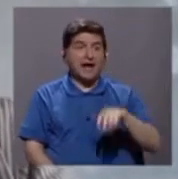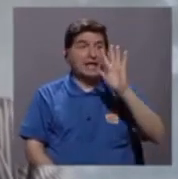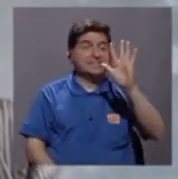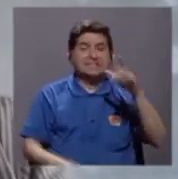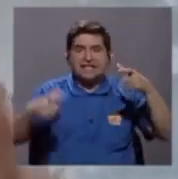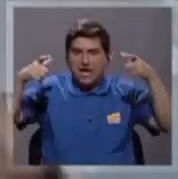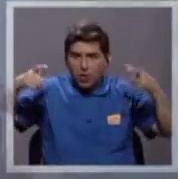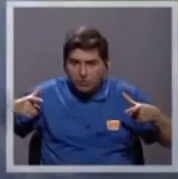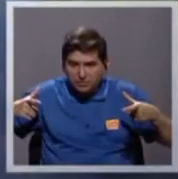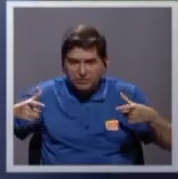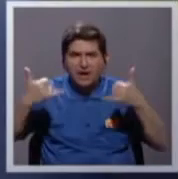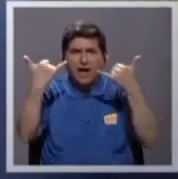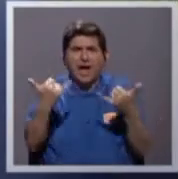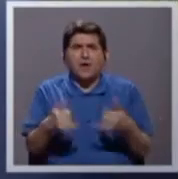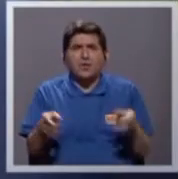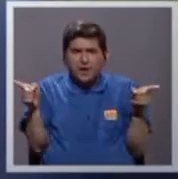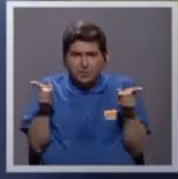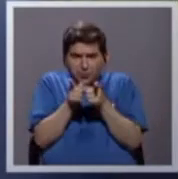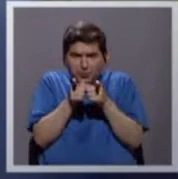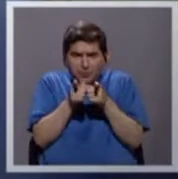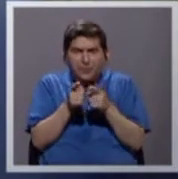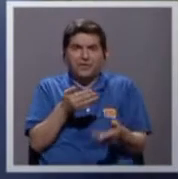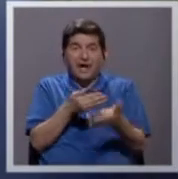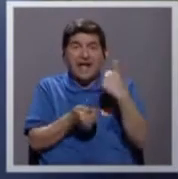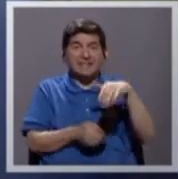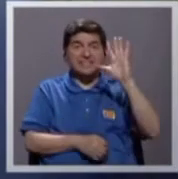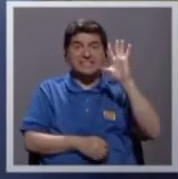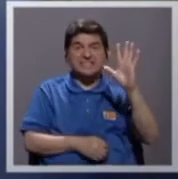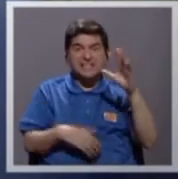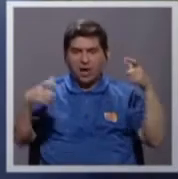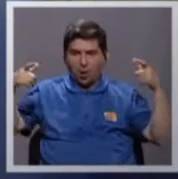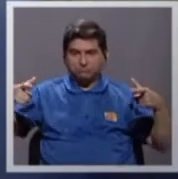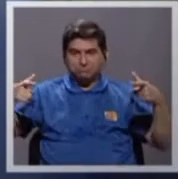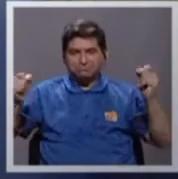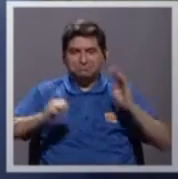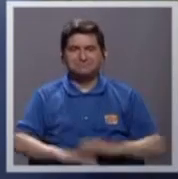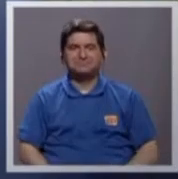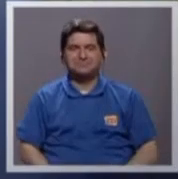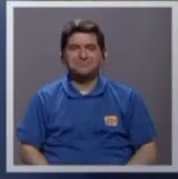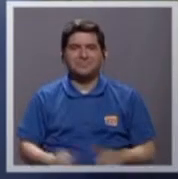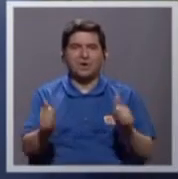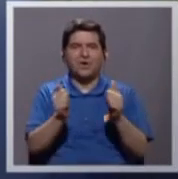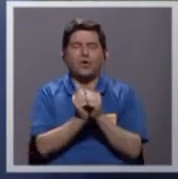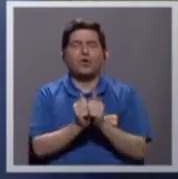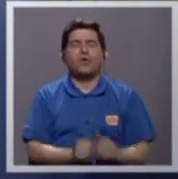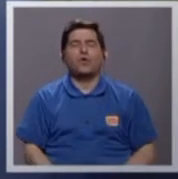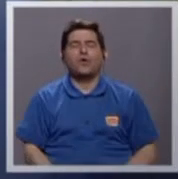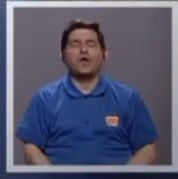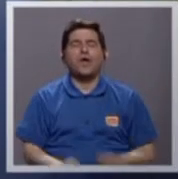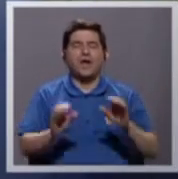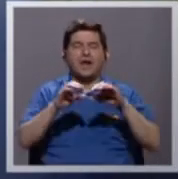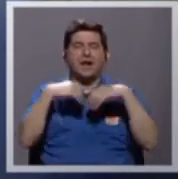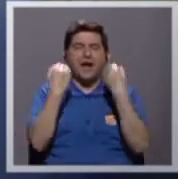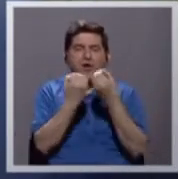que ahora es así chiquitito, y antes eran como 5 discos, con la Filarmónica de Berlín y Karajan. Eso todavía la